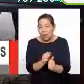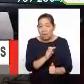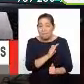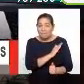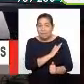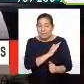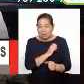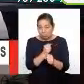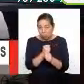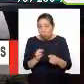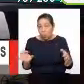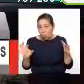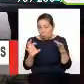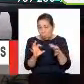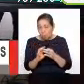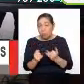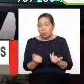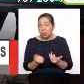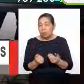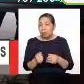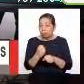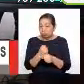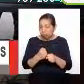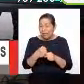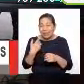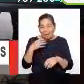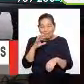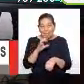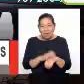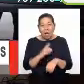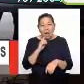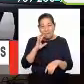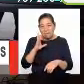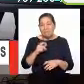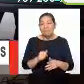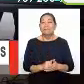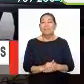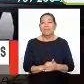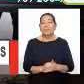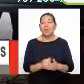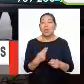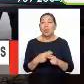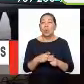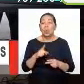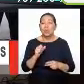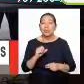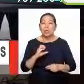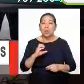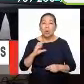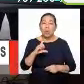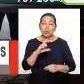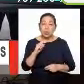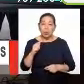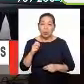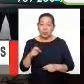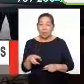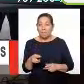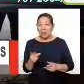Fiscalía, hicimos ese trabajo y se capturó a este delincuente de nombre Luis Alberto Yontoc Montes.